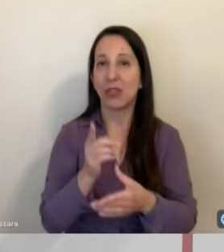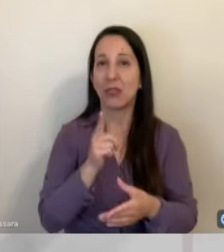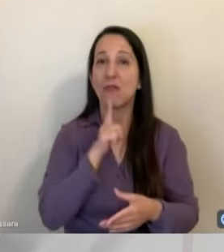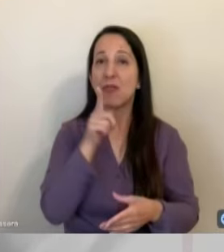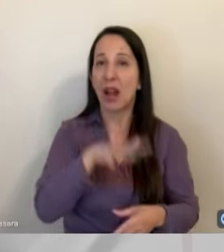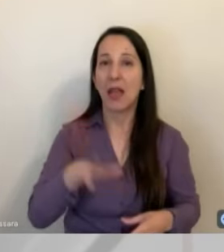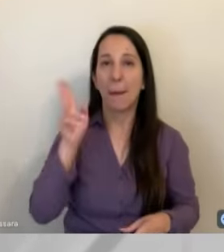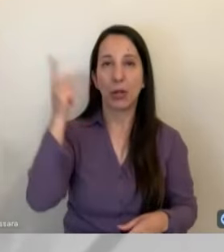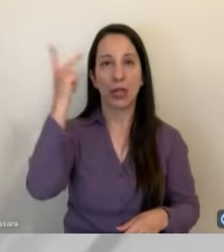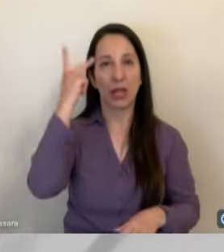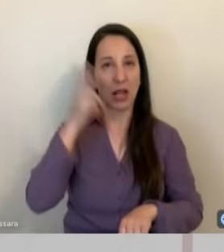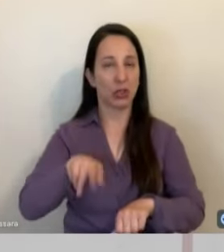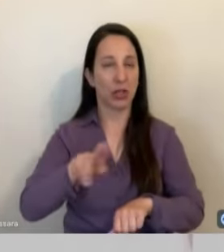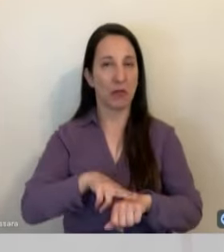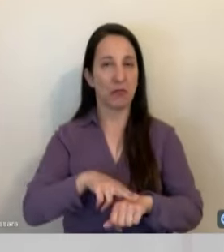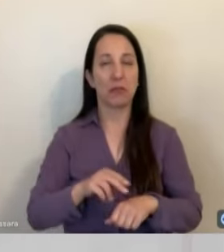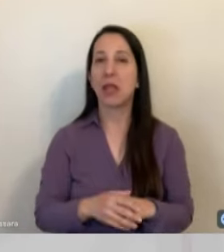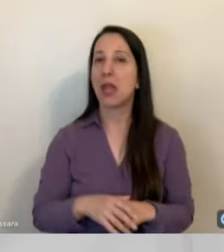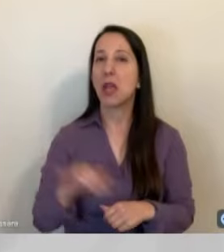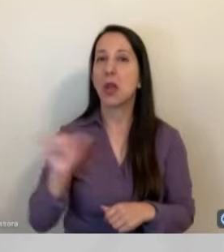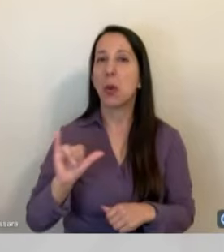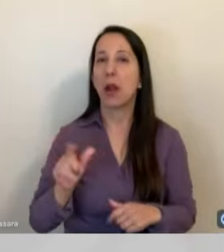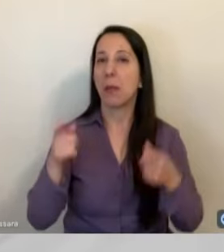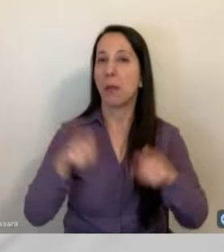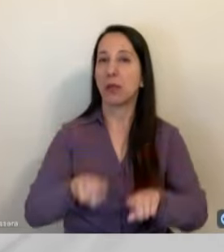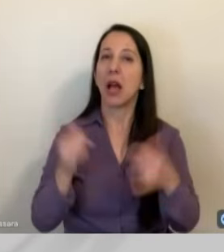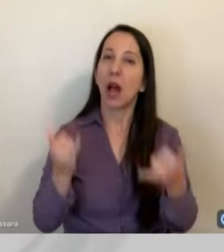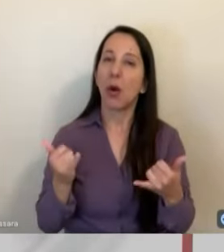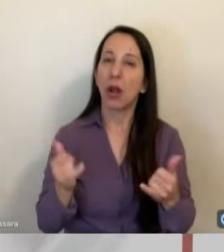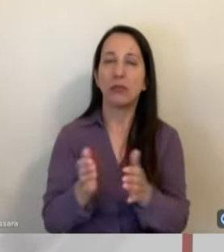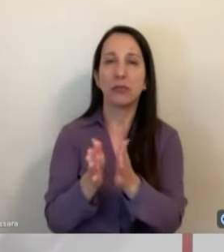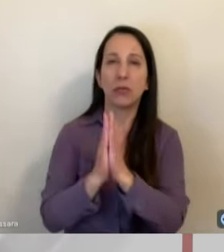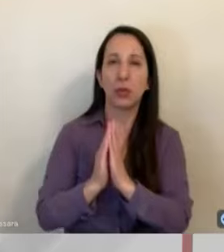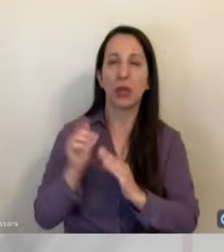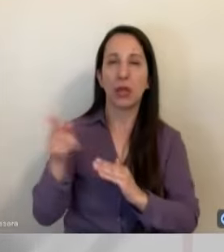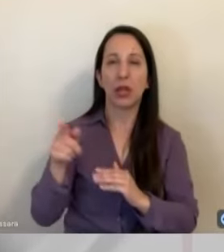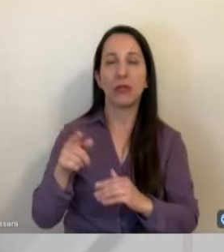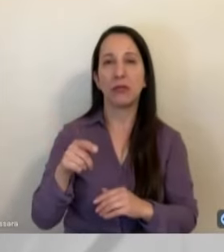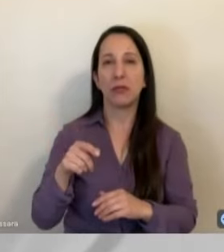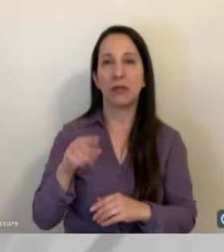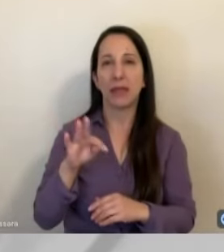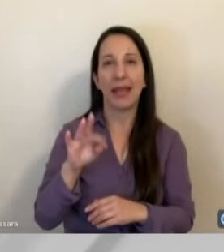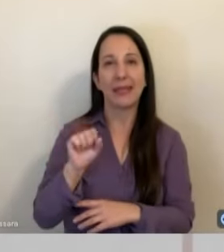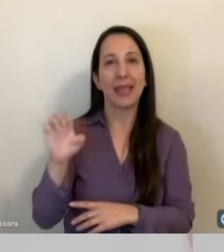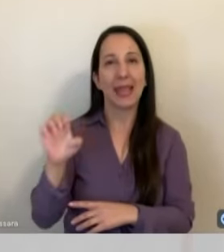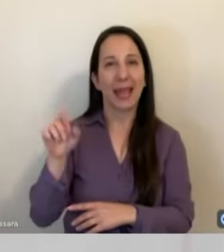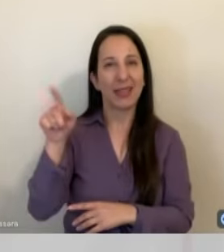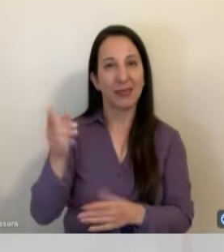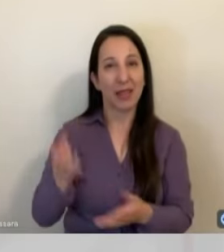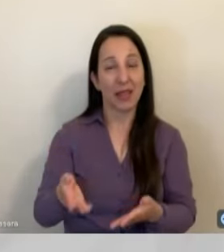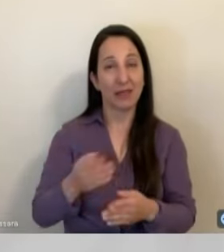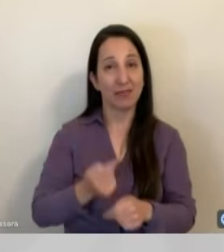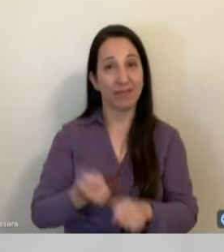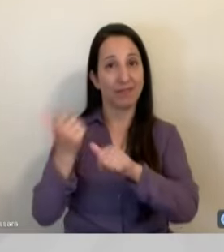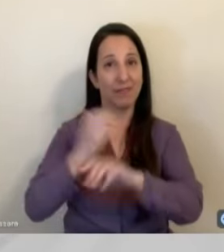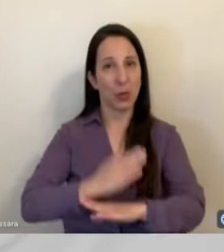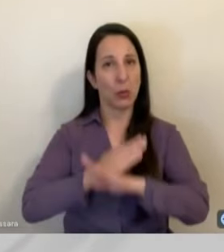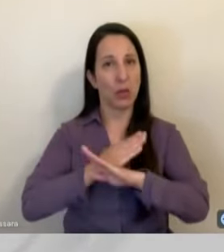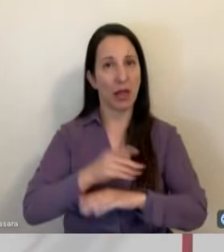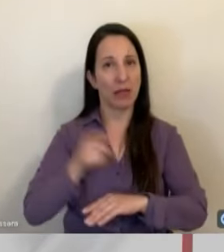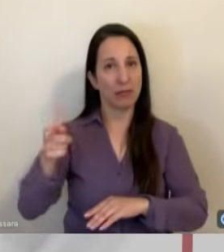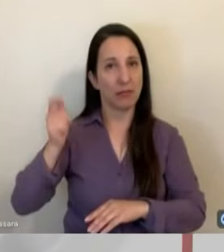del momento. Igual que está pasando ahora con la solicitud del Tribunal Supremo de Elecciones de levantamiento de la inmunidad también del señor presidente.